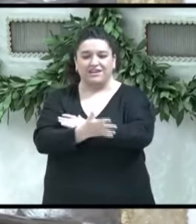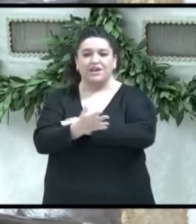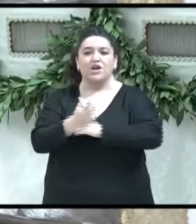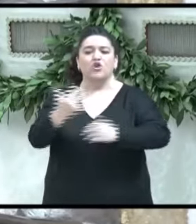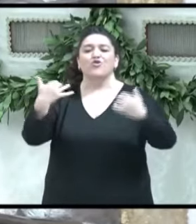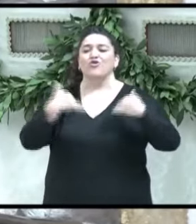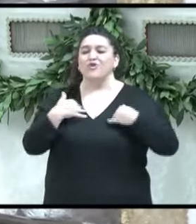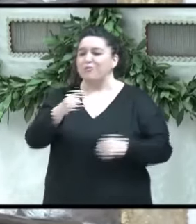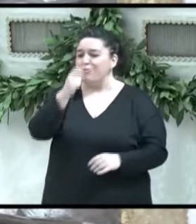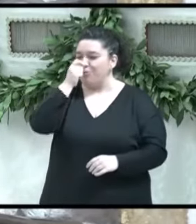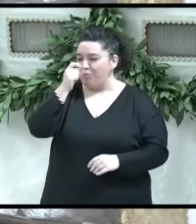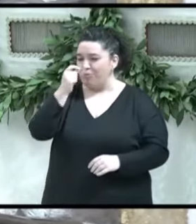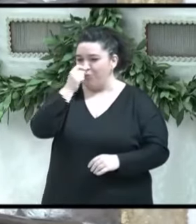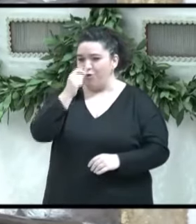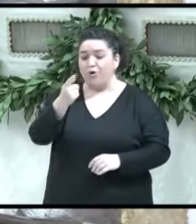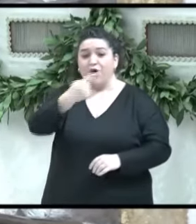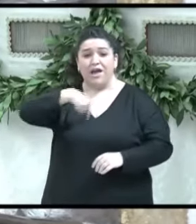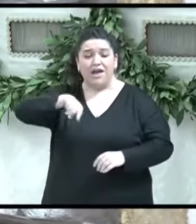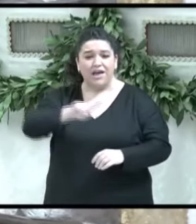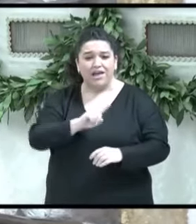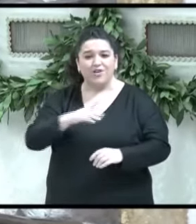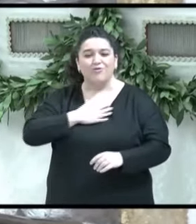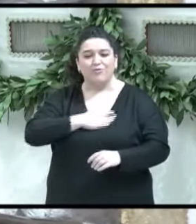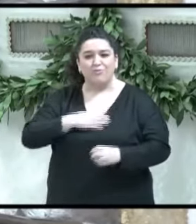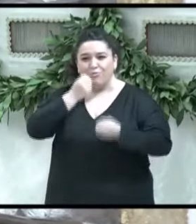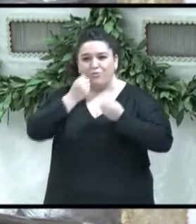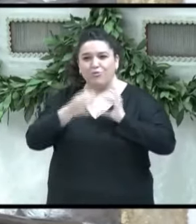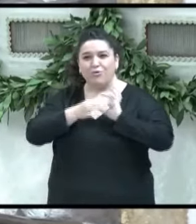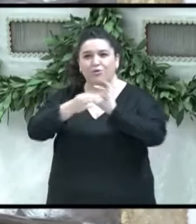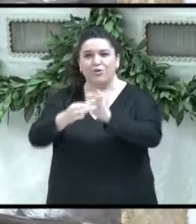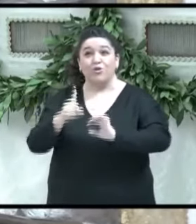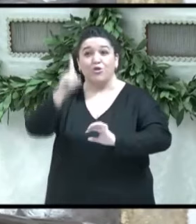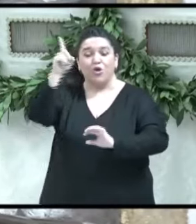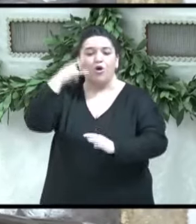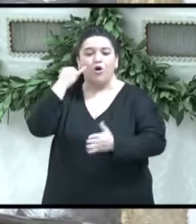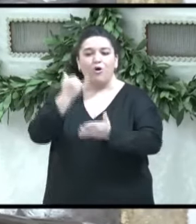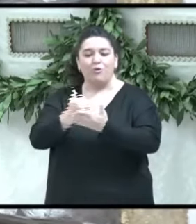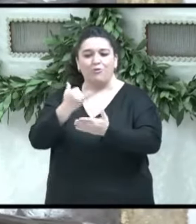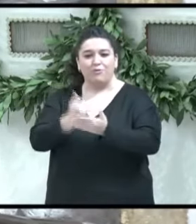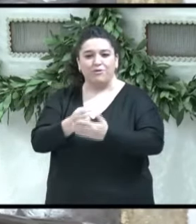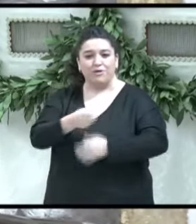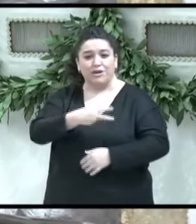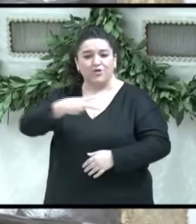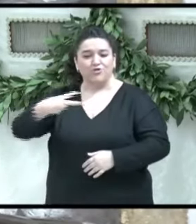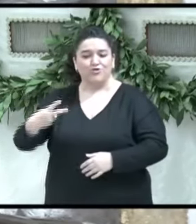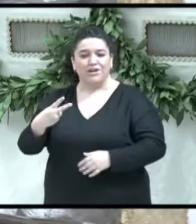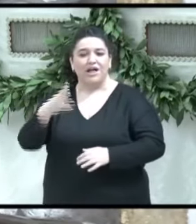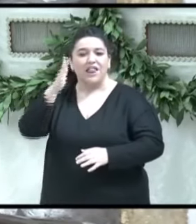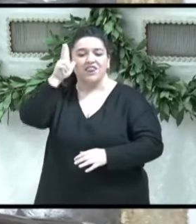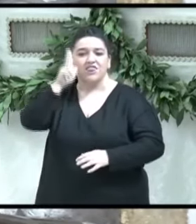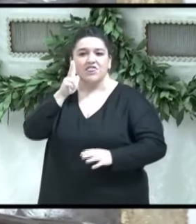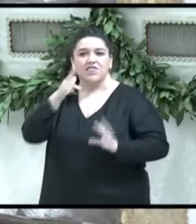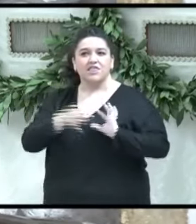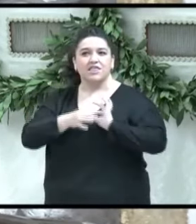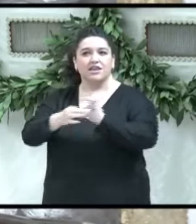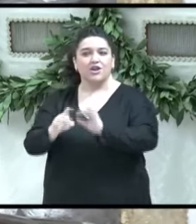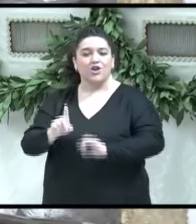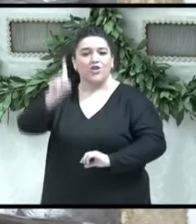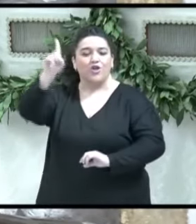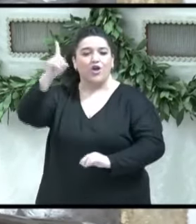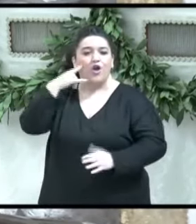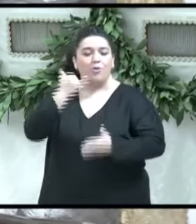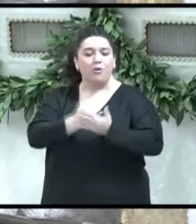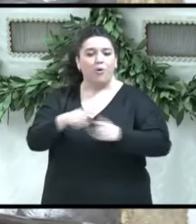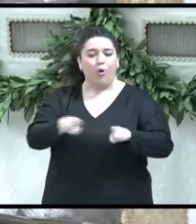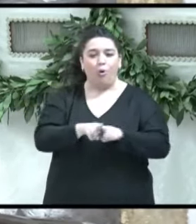poco recibirán grandes favores porque Dios los puso a prueba y los halló dignos de sí los probó como oro